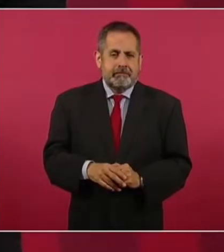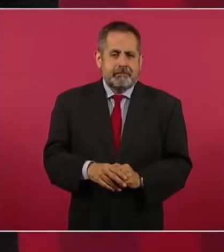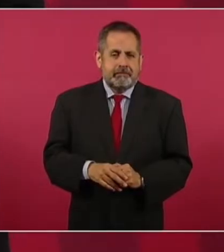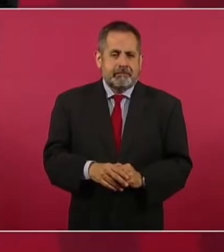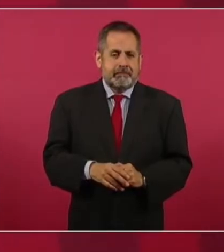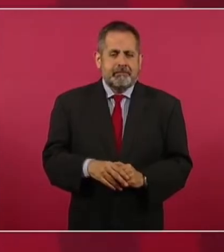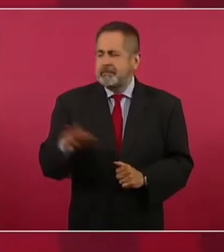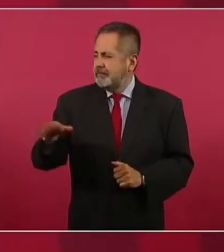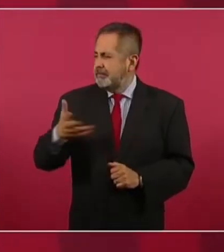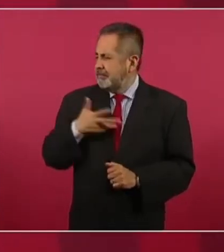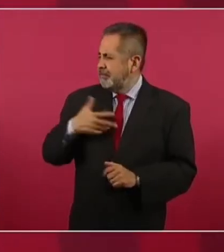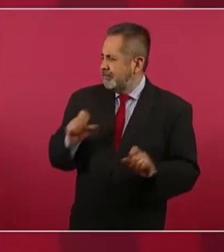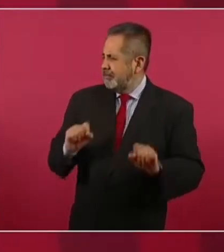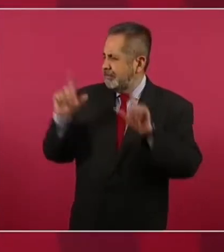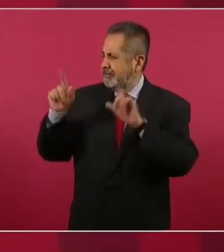¿No tienes ahí